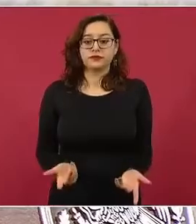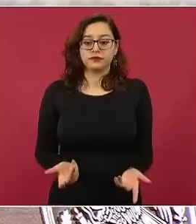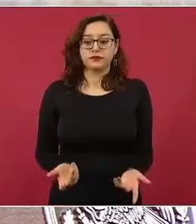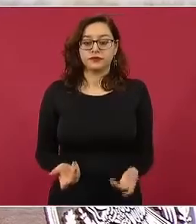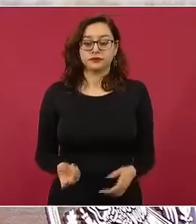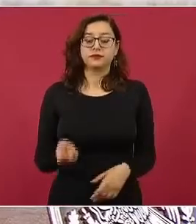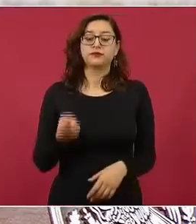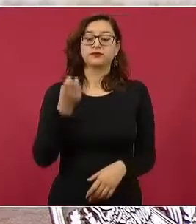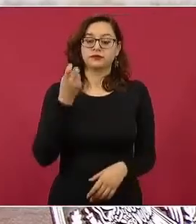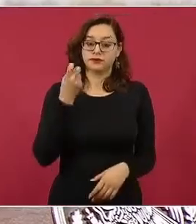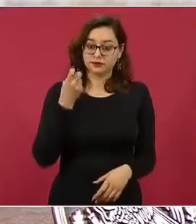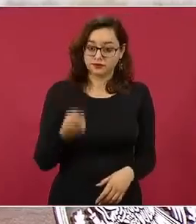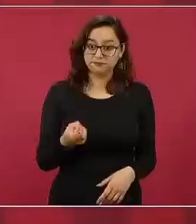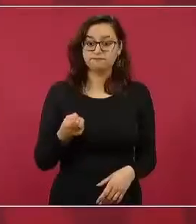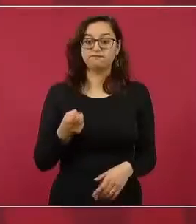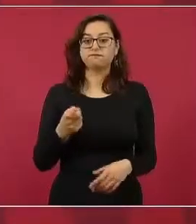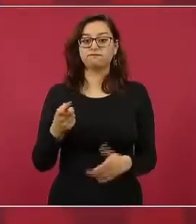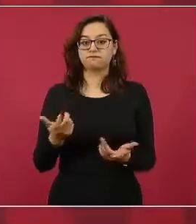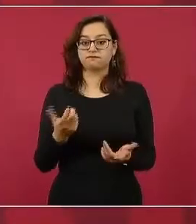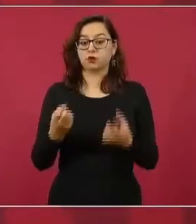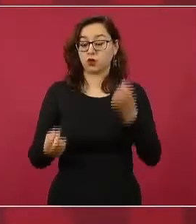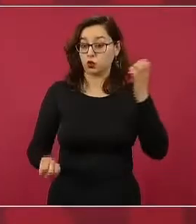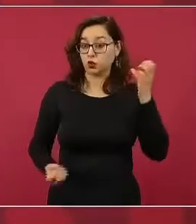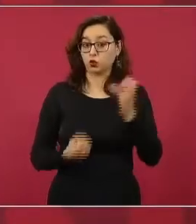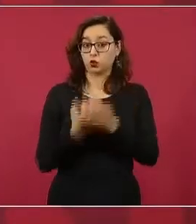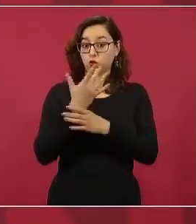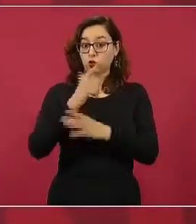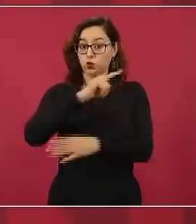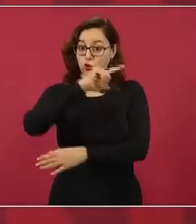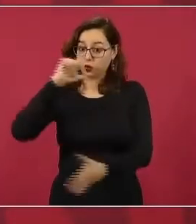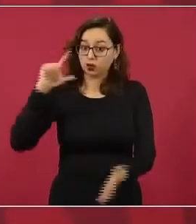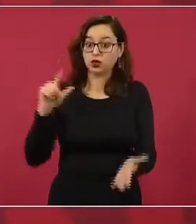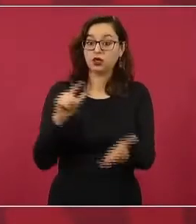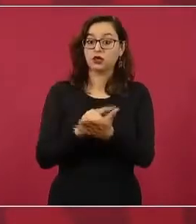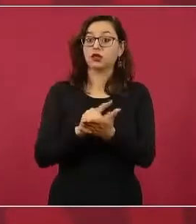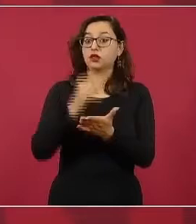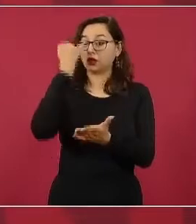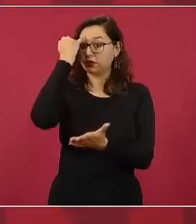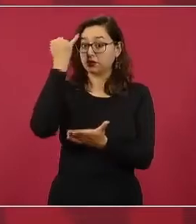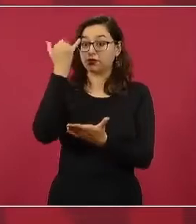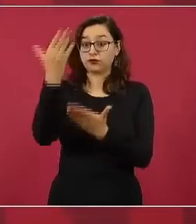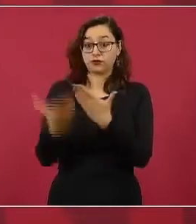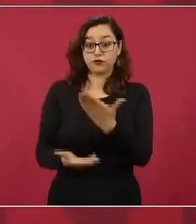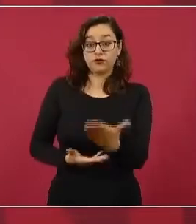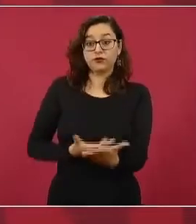Nos enteramos porque andamos pendientes